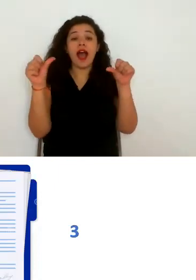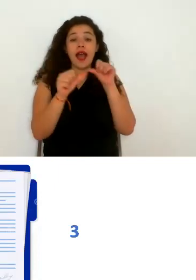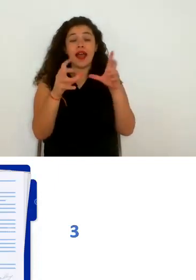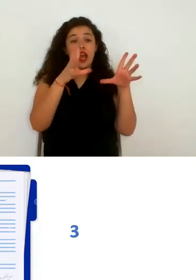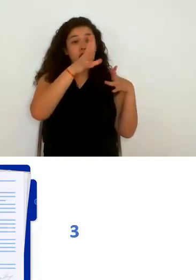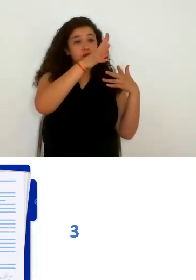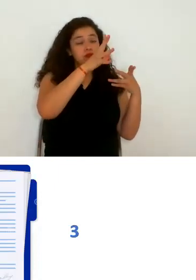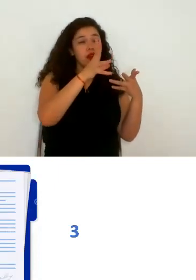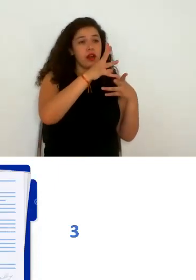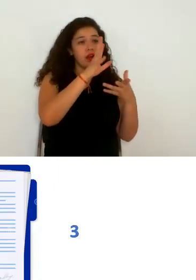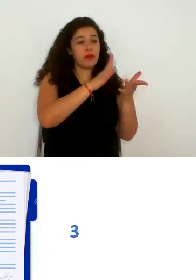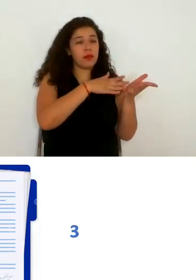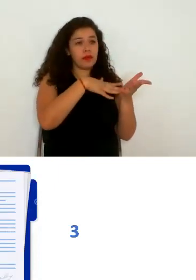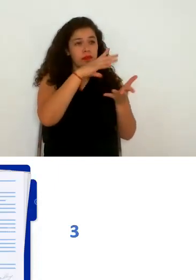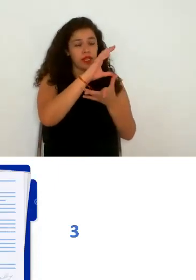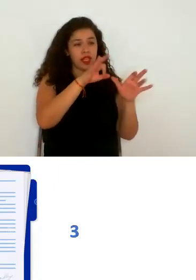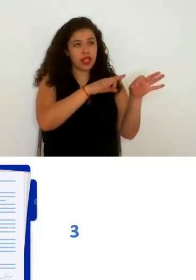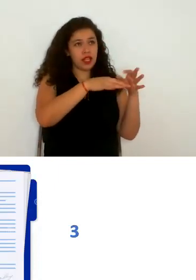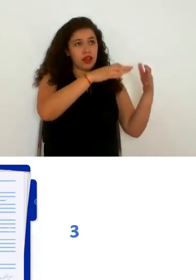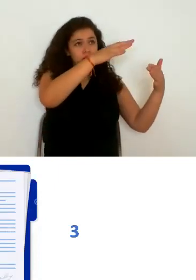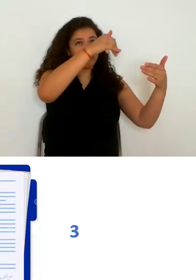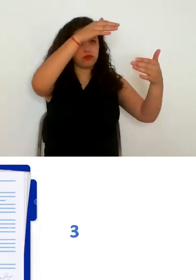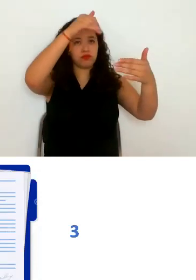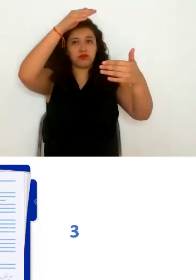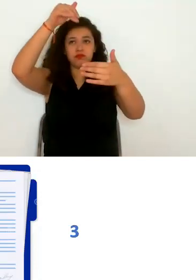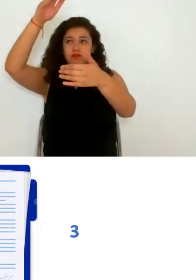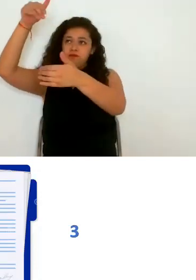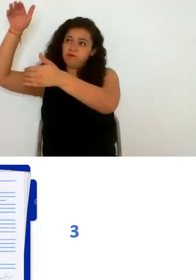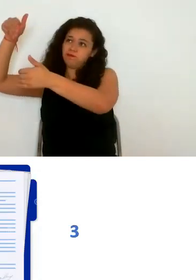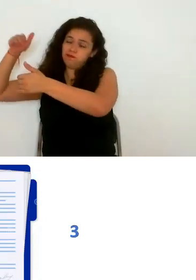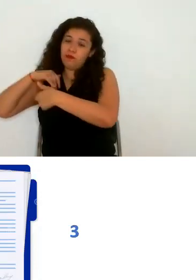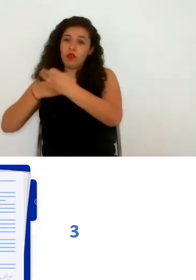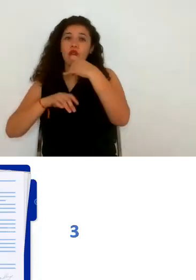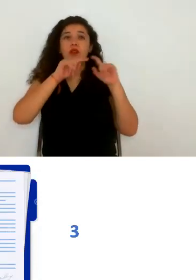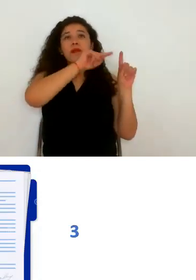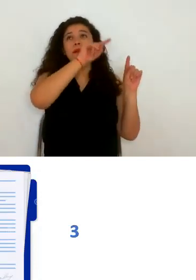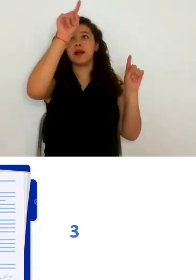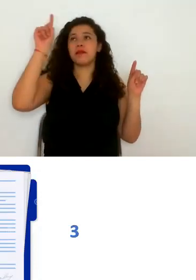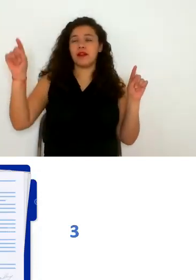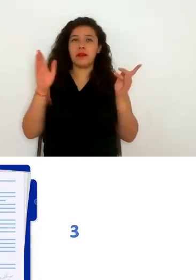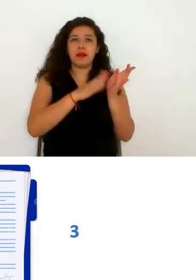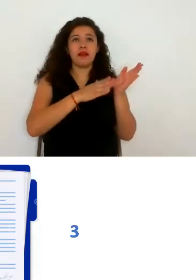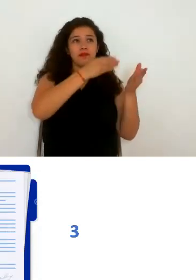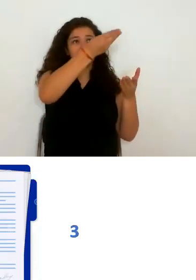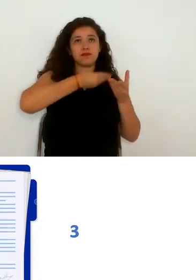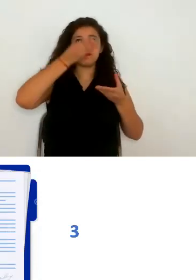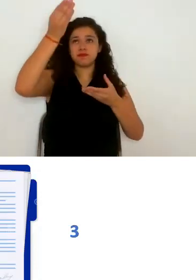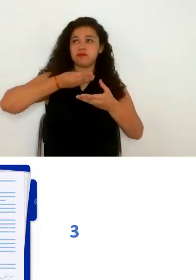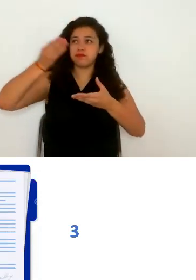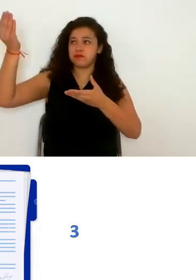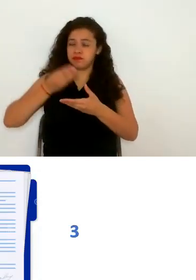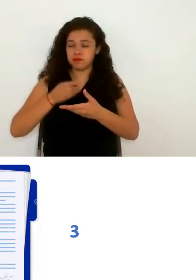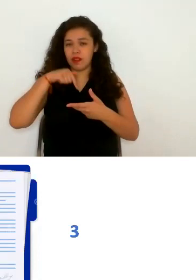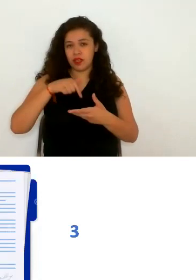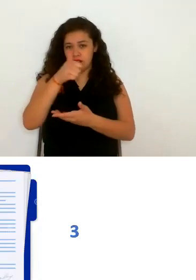los expedientes laborales de las sedes que tenemos en diferentes espacios de la Ciudad de